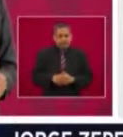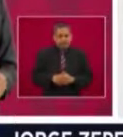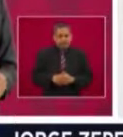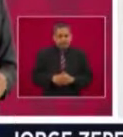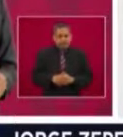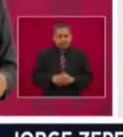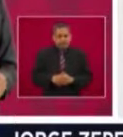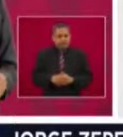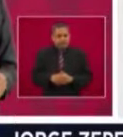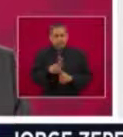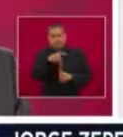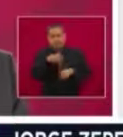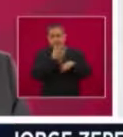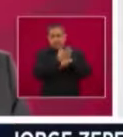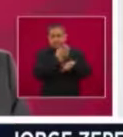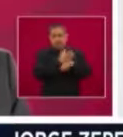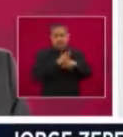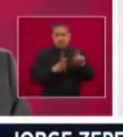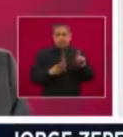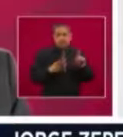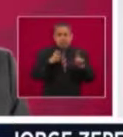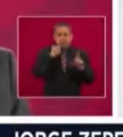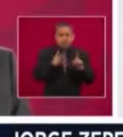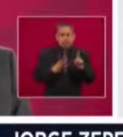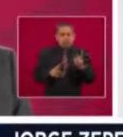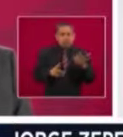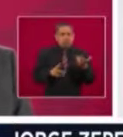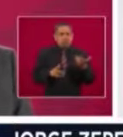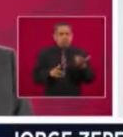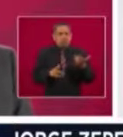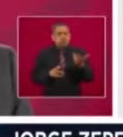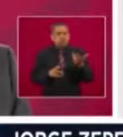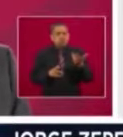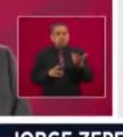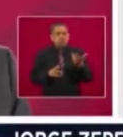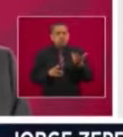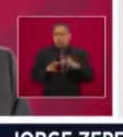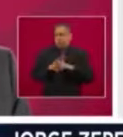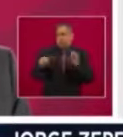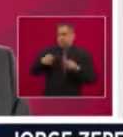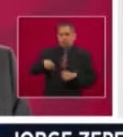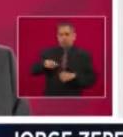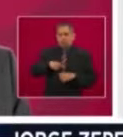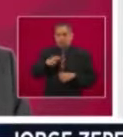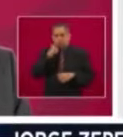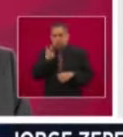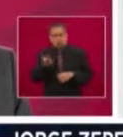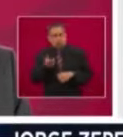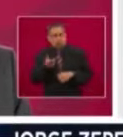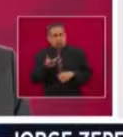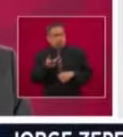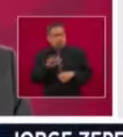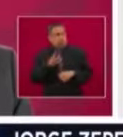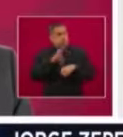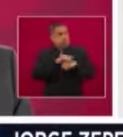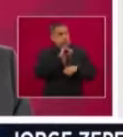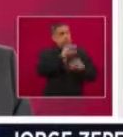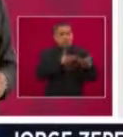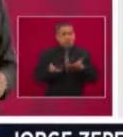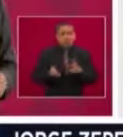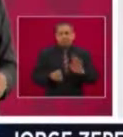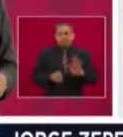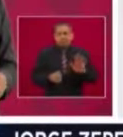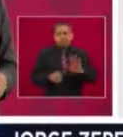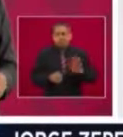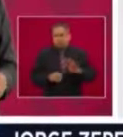ocurra. O sea, una práctica que sí contrasta muy favorablemente con el pasado, con la opacidad de los gobiernos anteriores. Recordemos, Pepe,